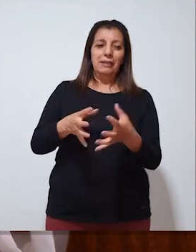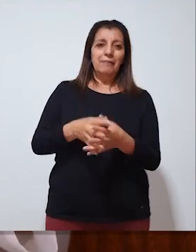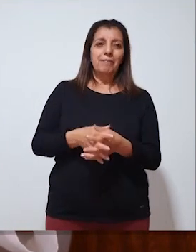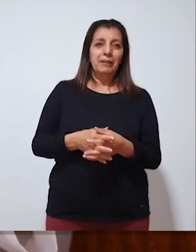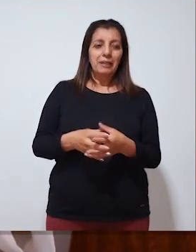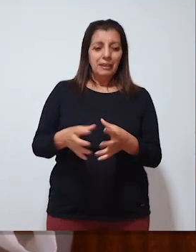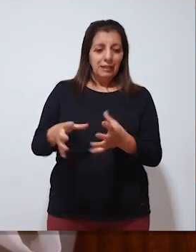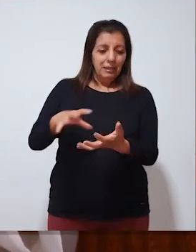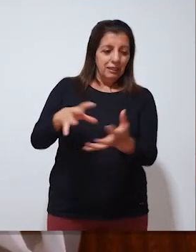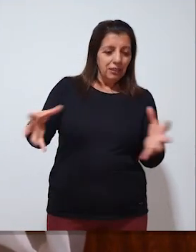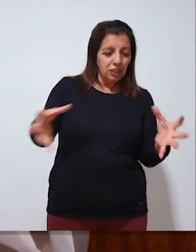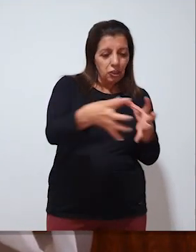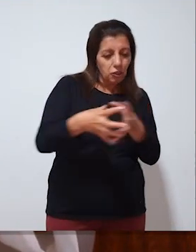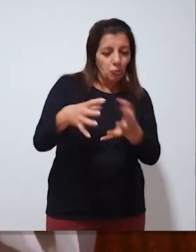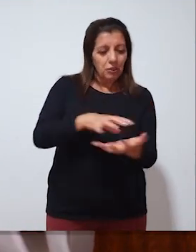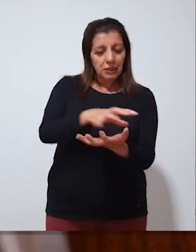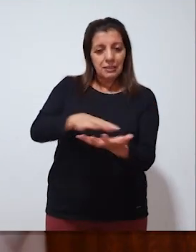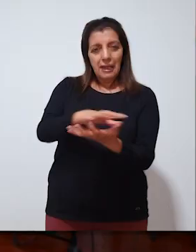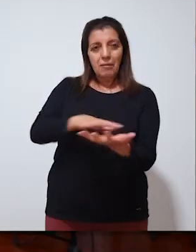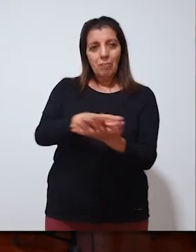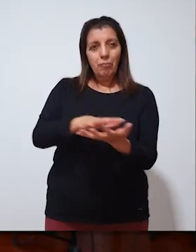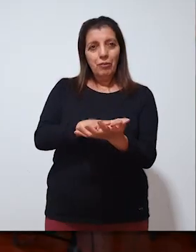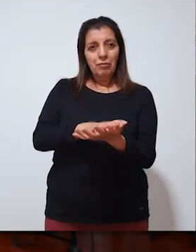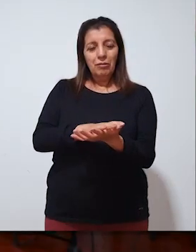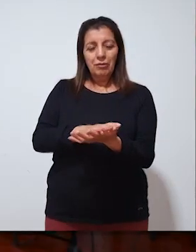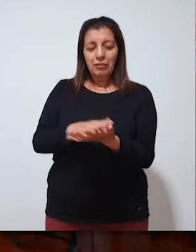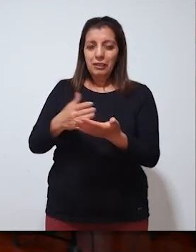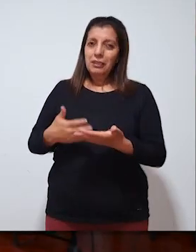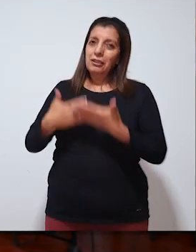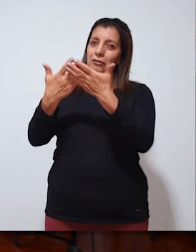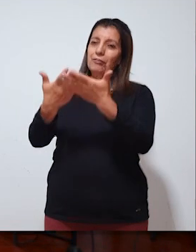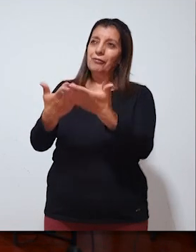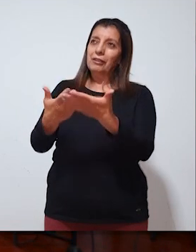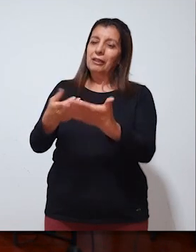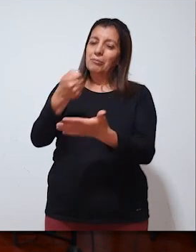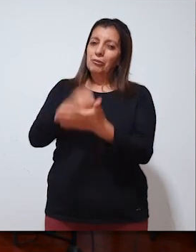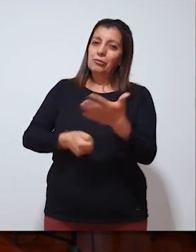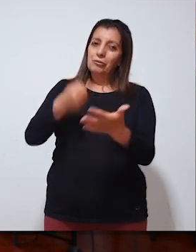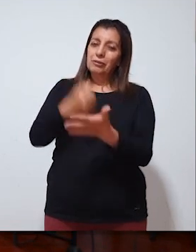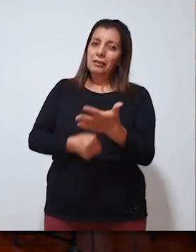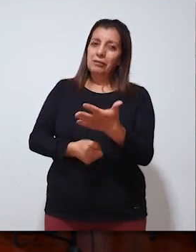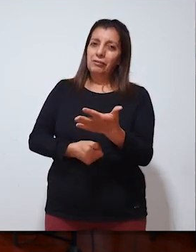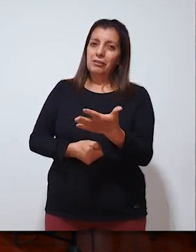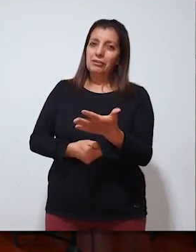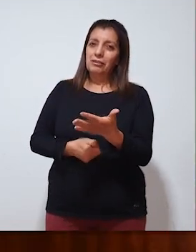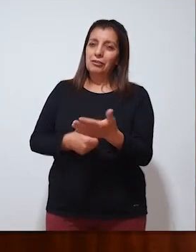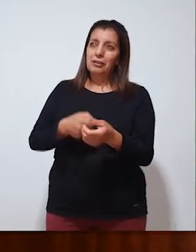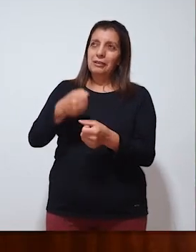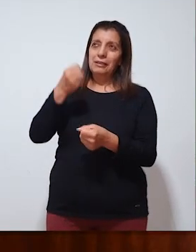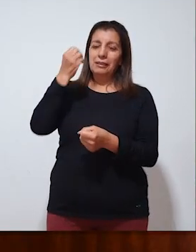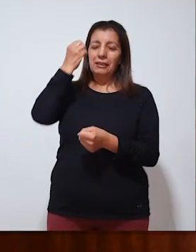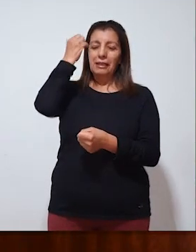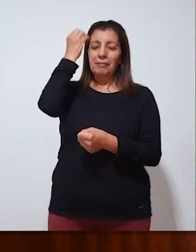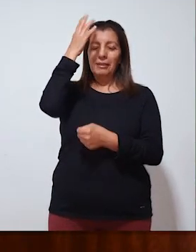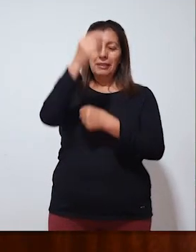que ofrezca en tu honor un sacrificio sin mancha desde donde sale el sol hasta el ocaso. Por eso,